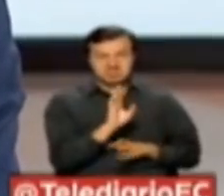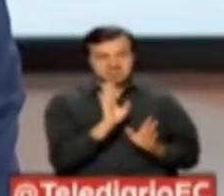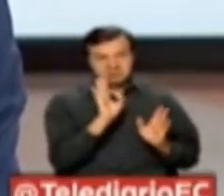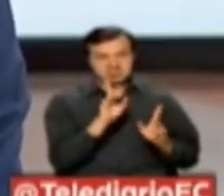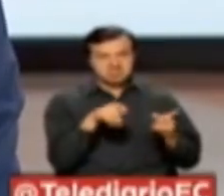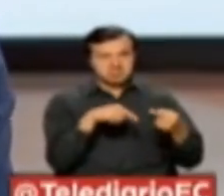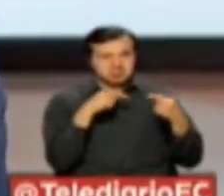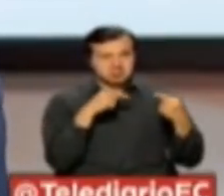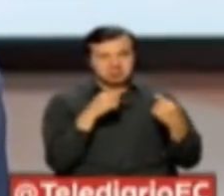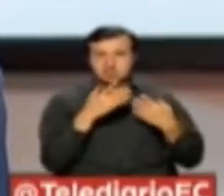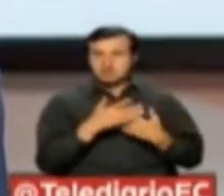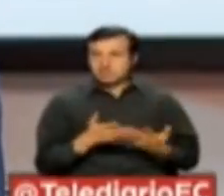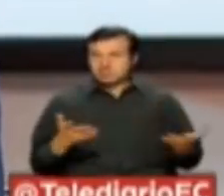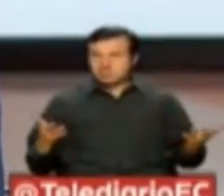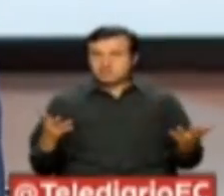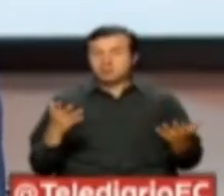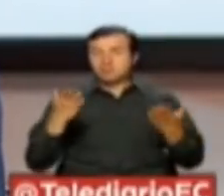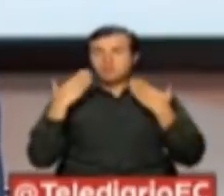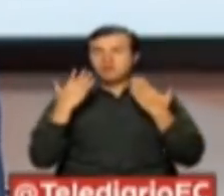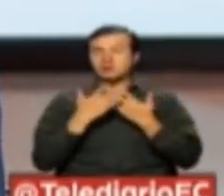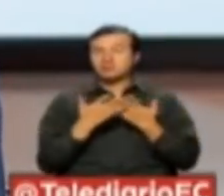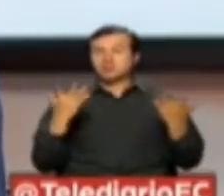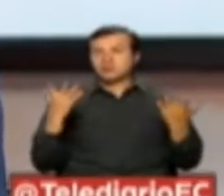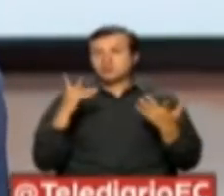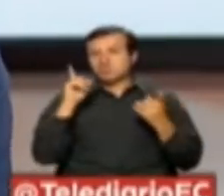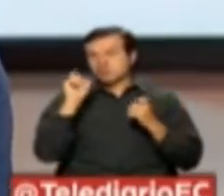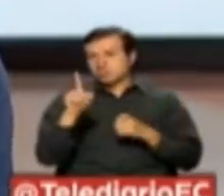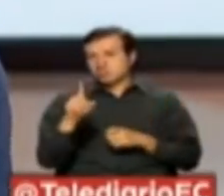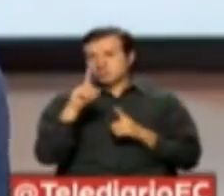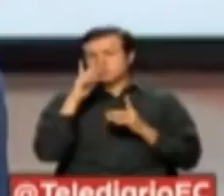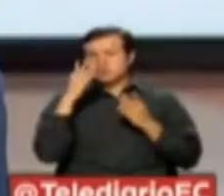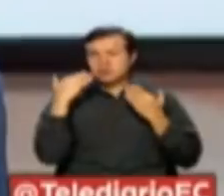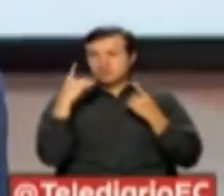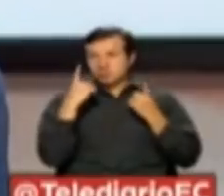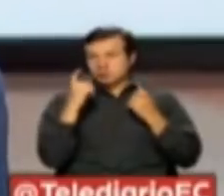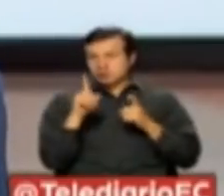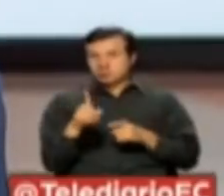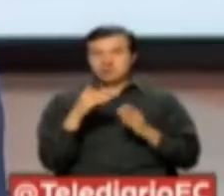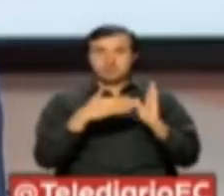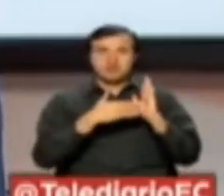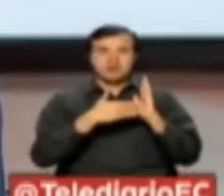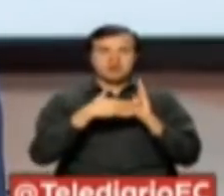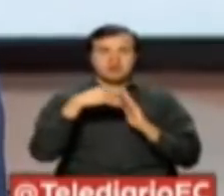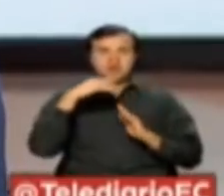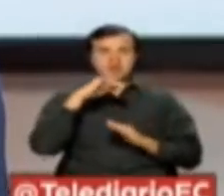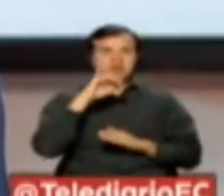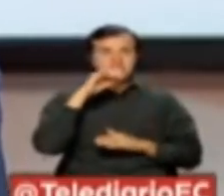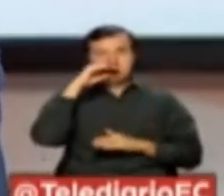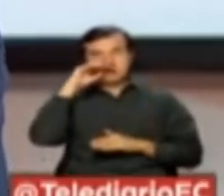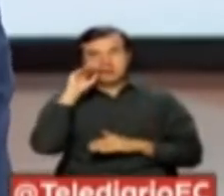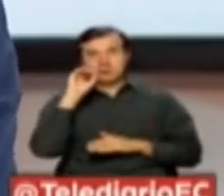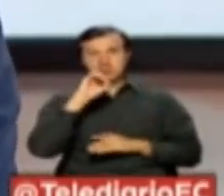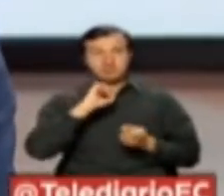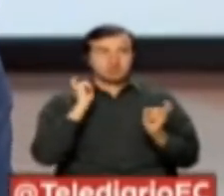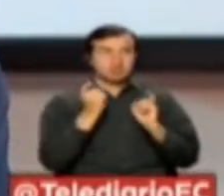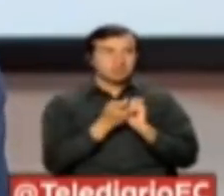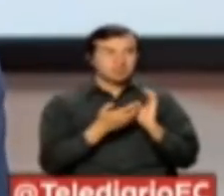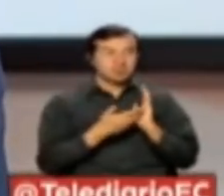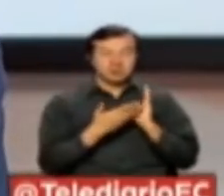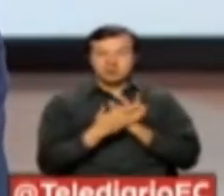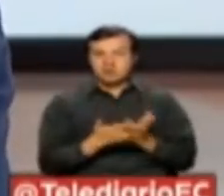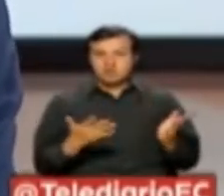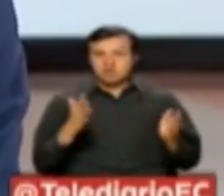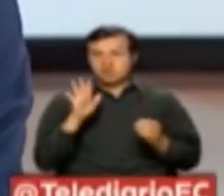sea de oposición y en guayaquil incluimos una pregunta debe mantener el modelo de jaime nebot o debe cambiar de modelo